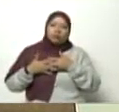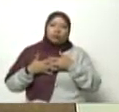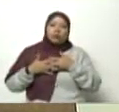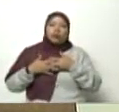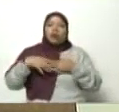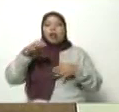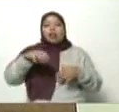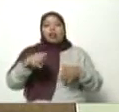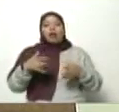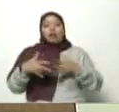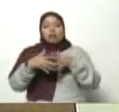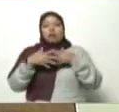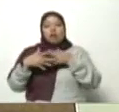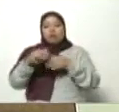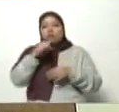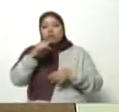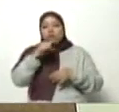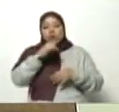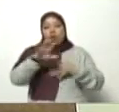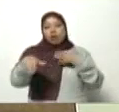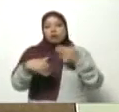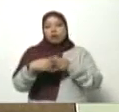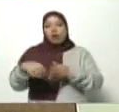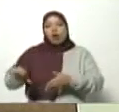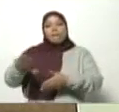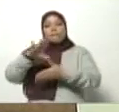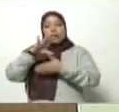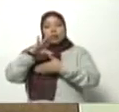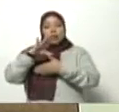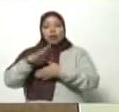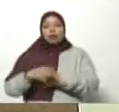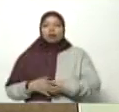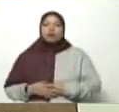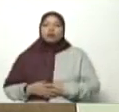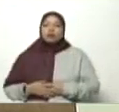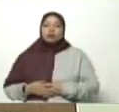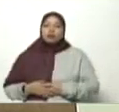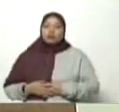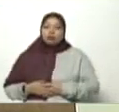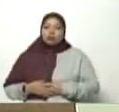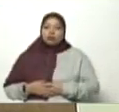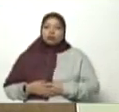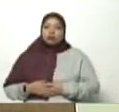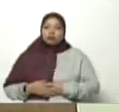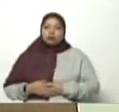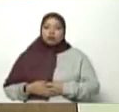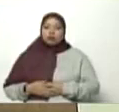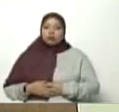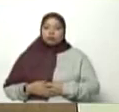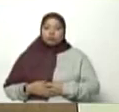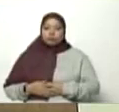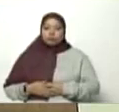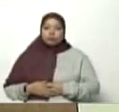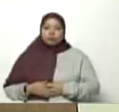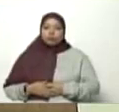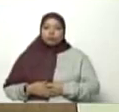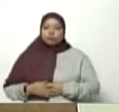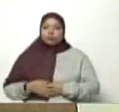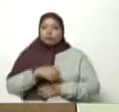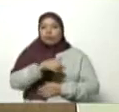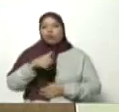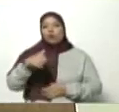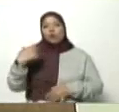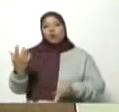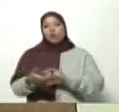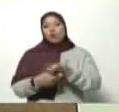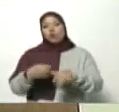Estados Unidos ha dado golpes de Estado en casi toda América a razón de, bueno, de creo que cada país debe tener por lo